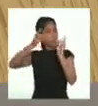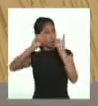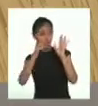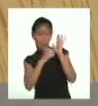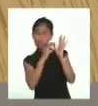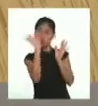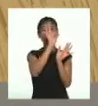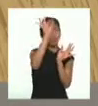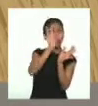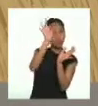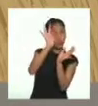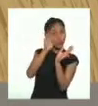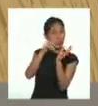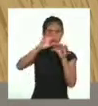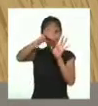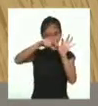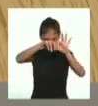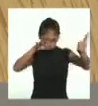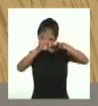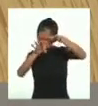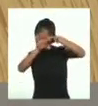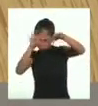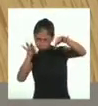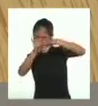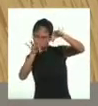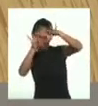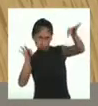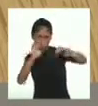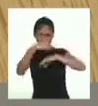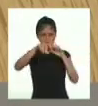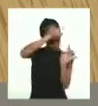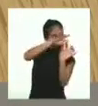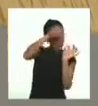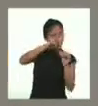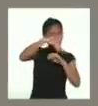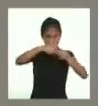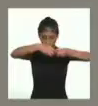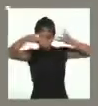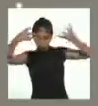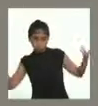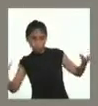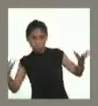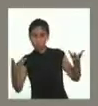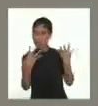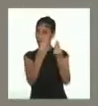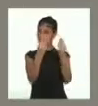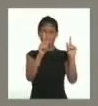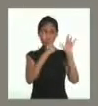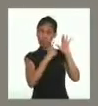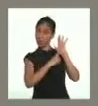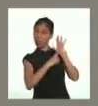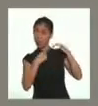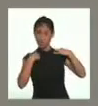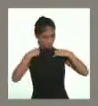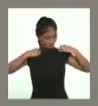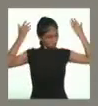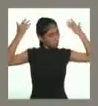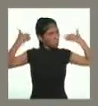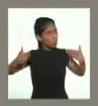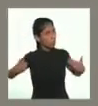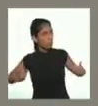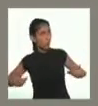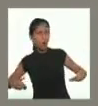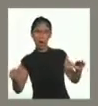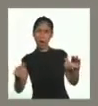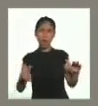unos ovillos en hojas de plátano. Los amarró con un hilo. Volvió a desenvolverlos. Y en cada uno había una kushma. Al